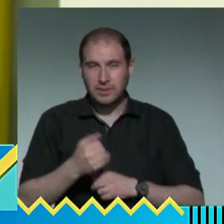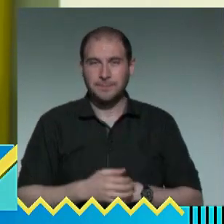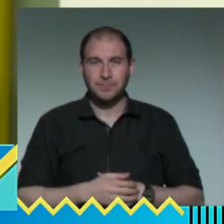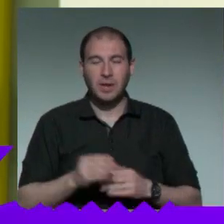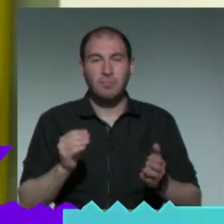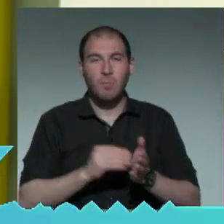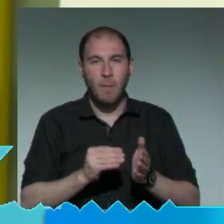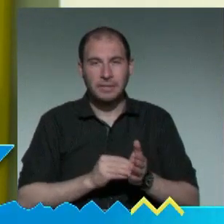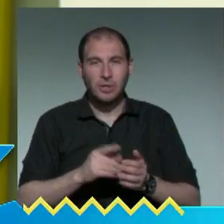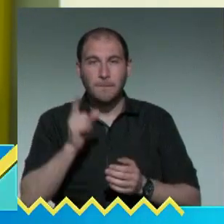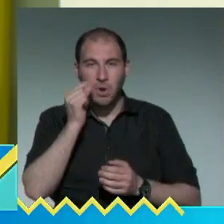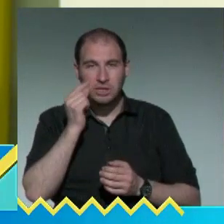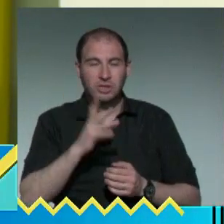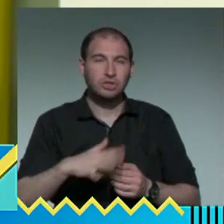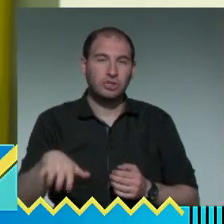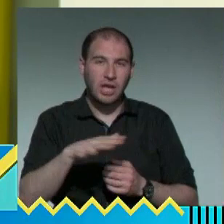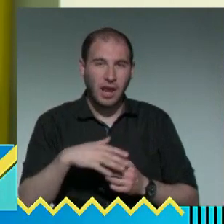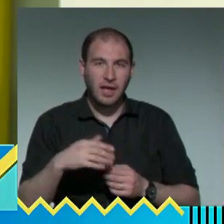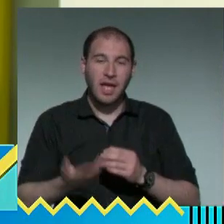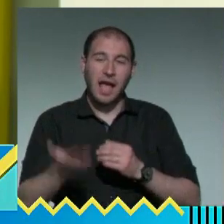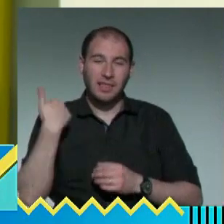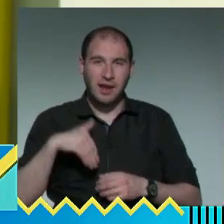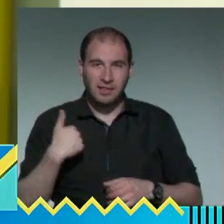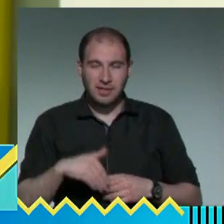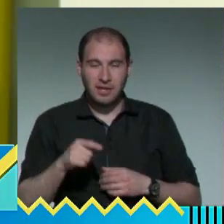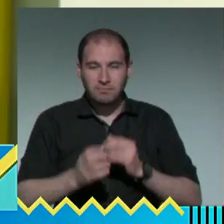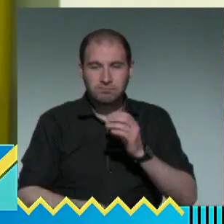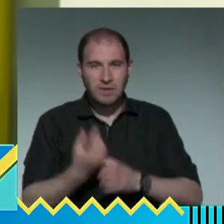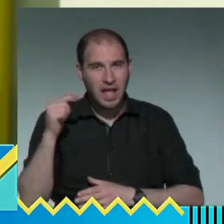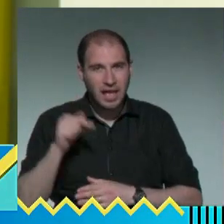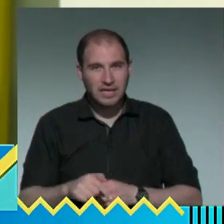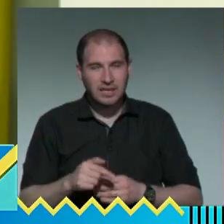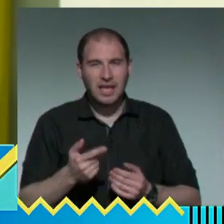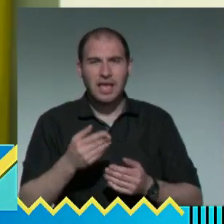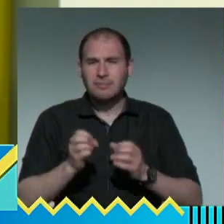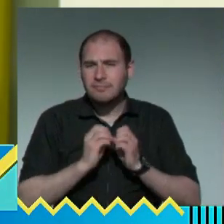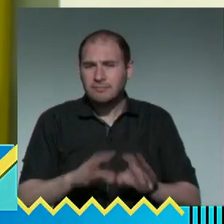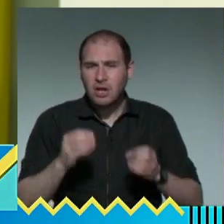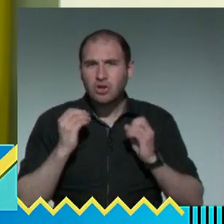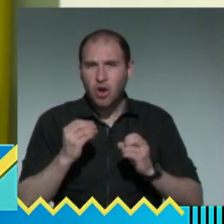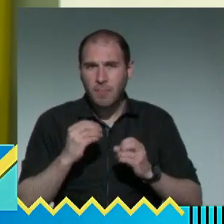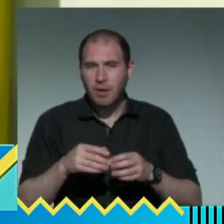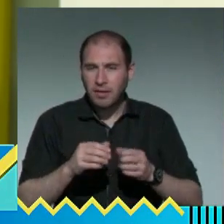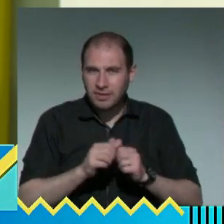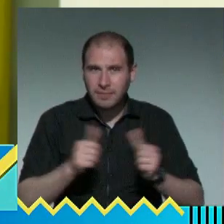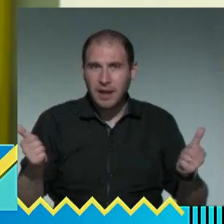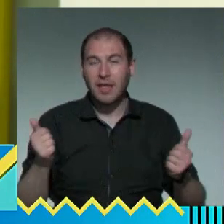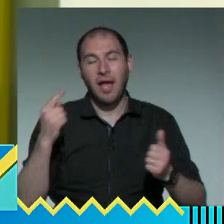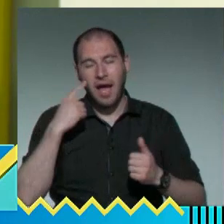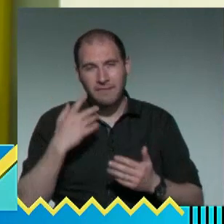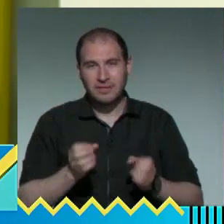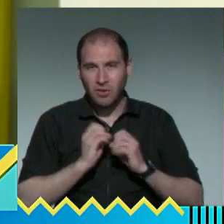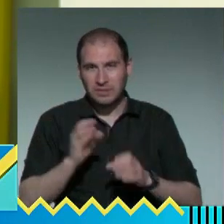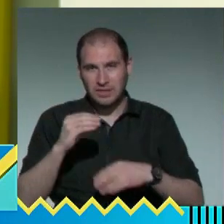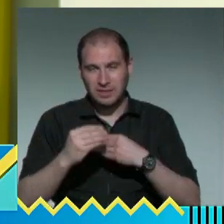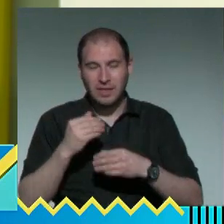El momento político-social que se daba en la Argentina y ellos surgen ahí. ¿Qué generaron de esa manera disruptiva? Bueno, nos vamos a meter en esa